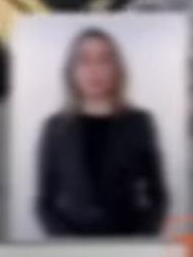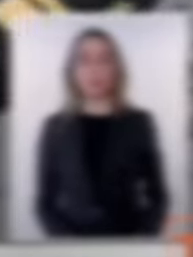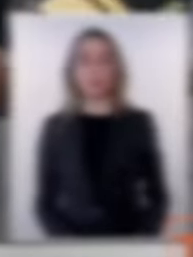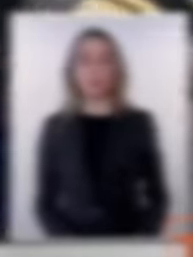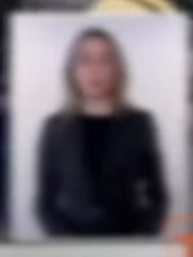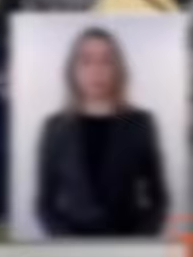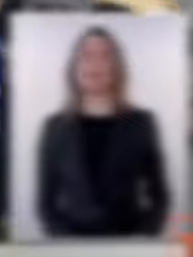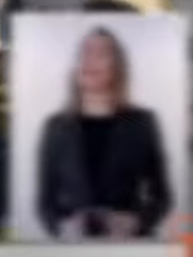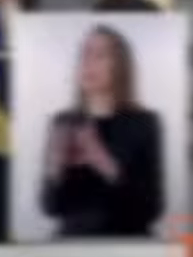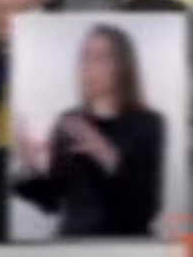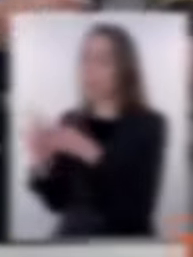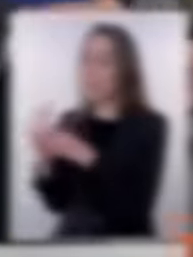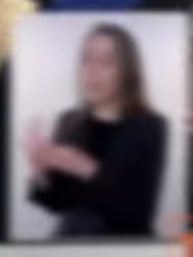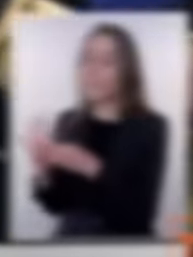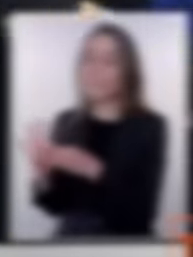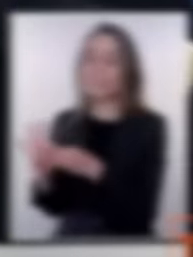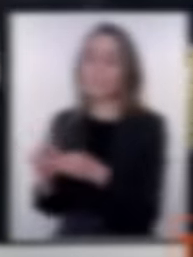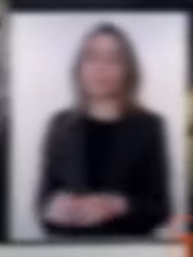Conte.